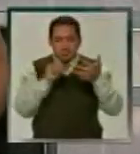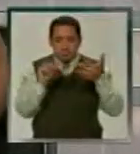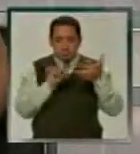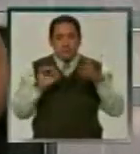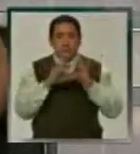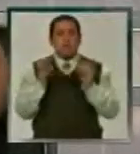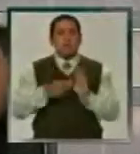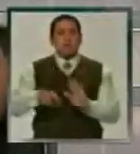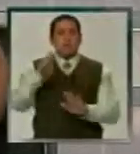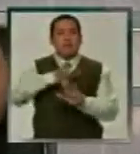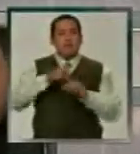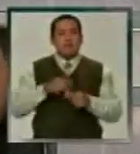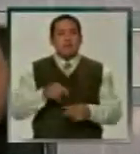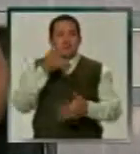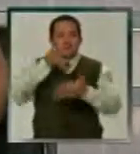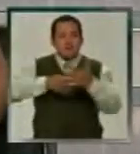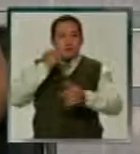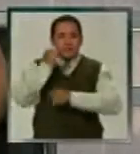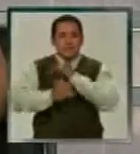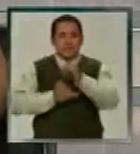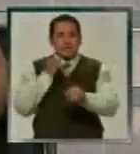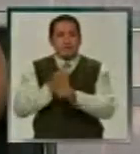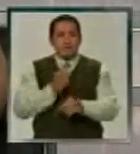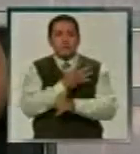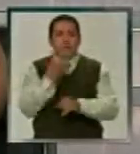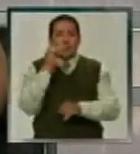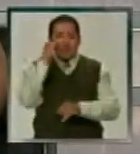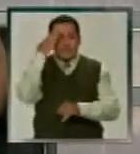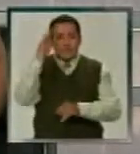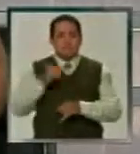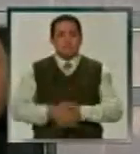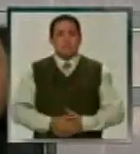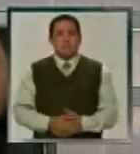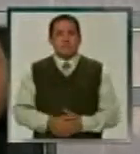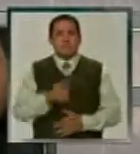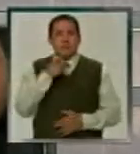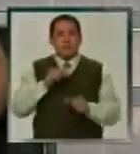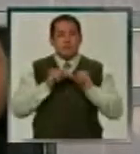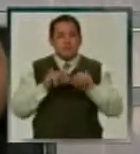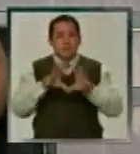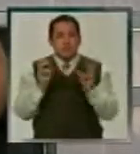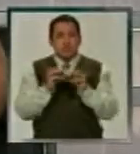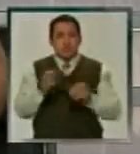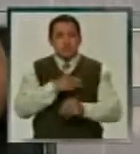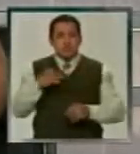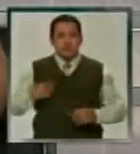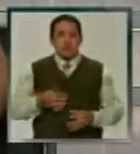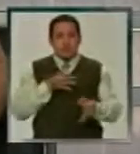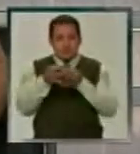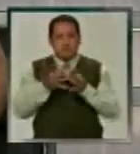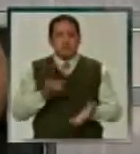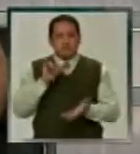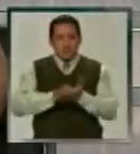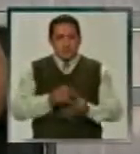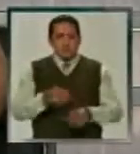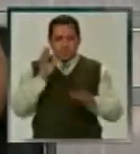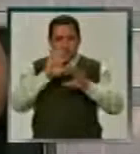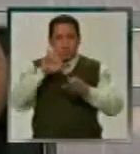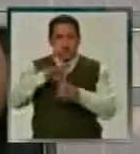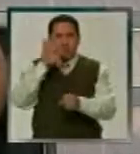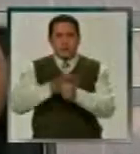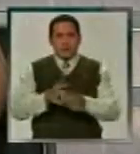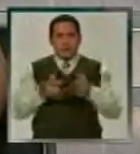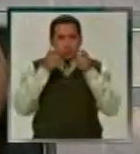del proyecto minero Conga a realizarse en el lapso de 40 días. Mientras que el Ejecutivo ha asegurado que será un celoso guardián de